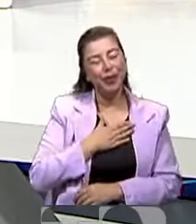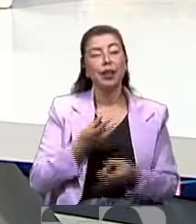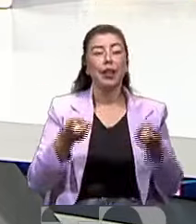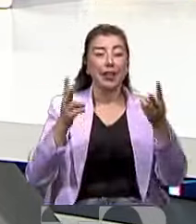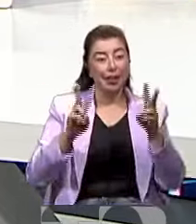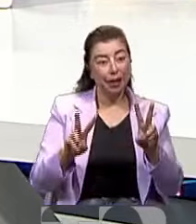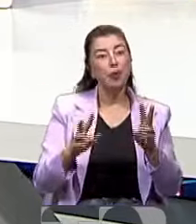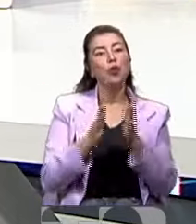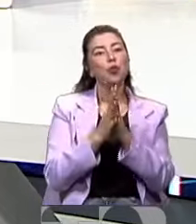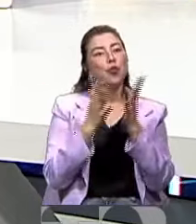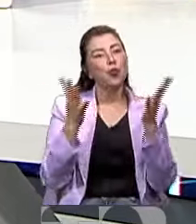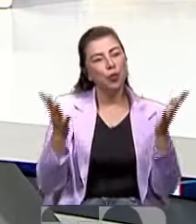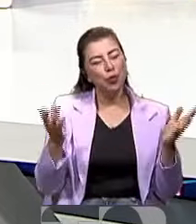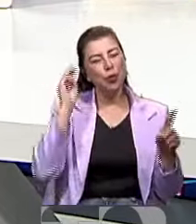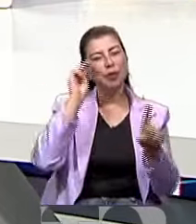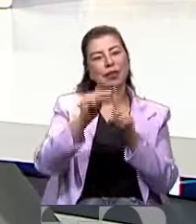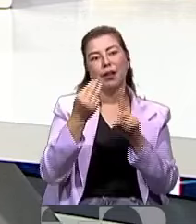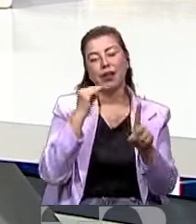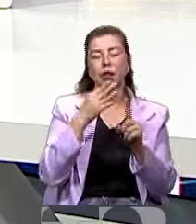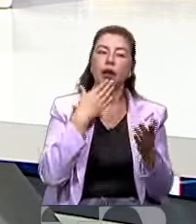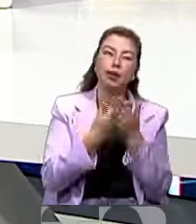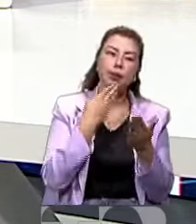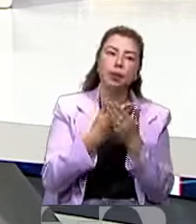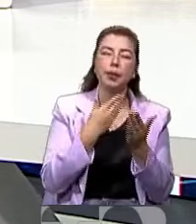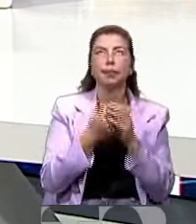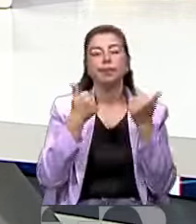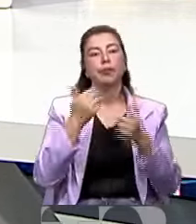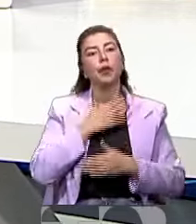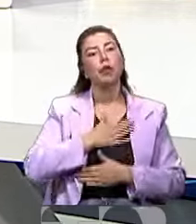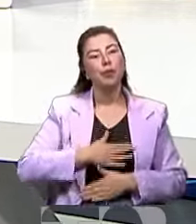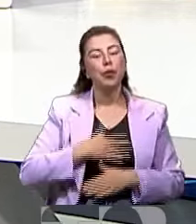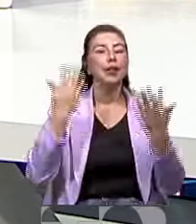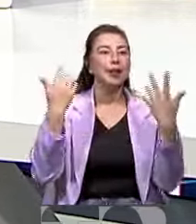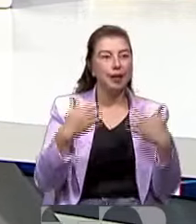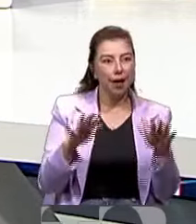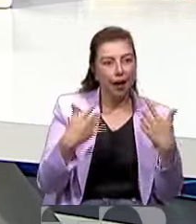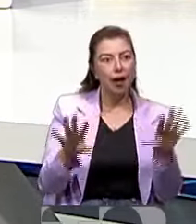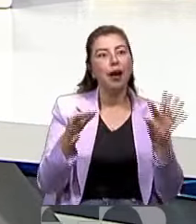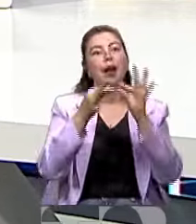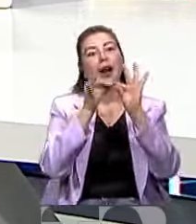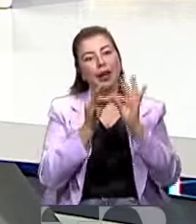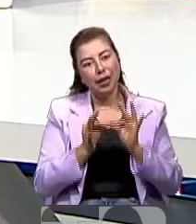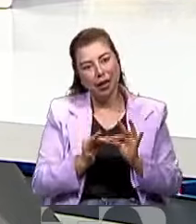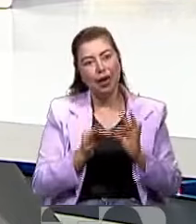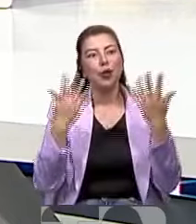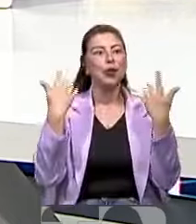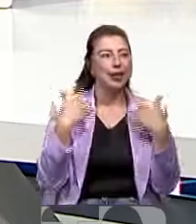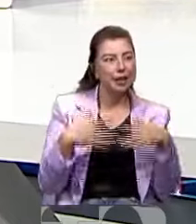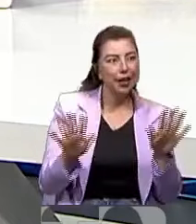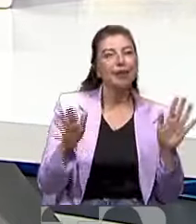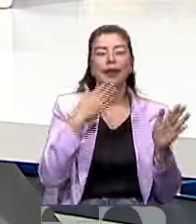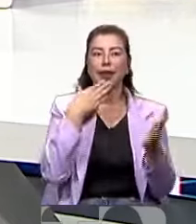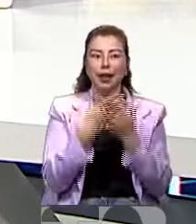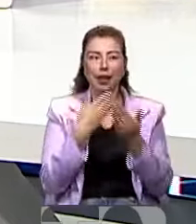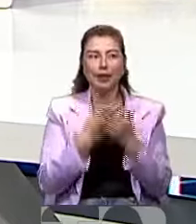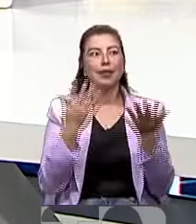que ven en el noticiero. Y eso es lo mejor, porque cuando hacemos el seguimiento, luego nos cuentan, ¿sabe qué? Ya arreglaron sí, el problema, para gracias. Para eso estamos, para